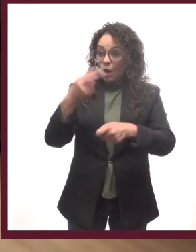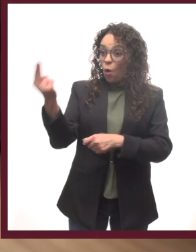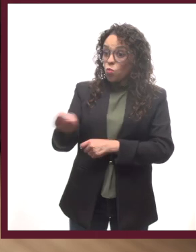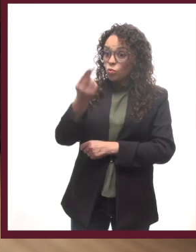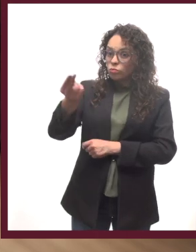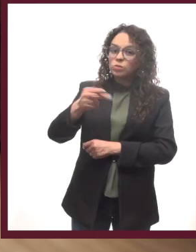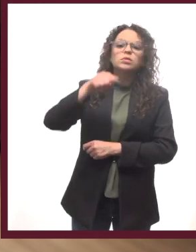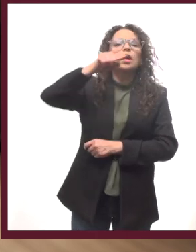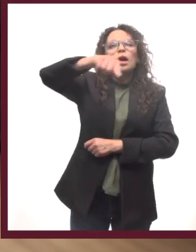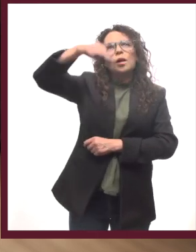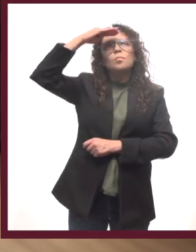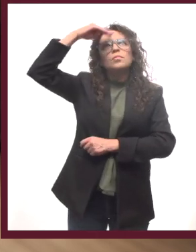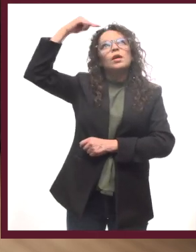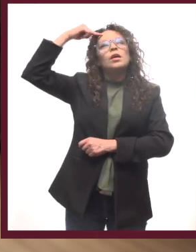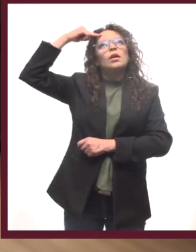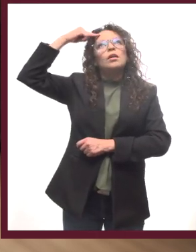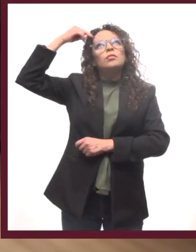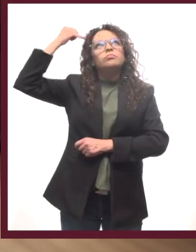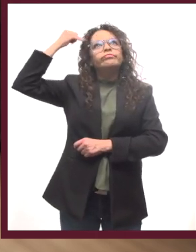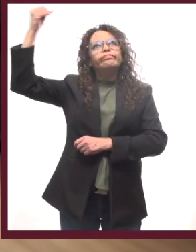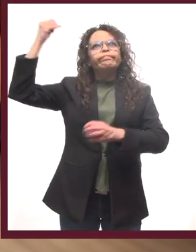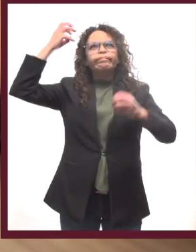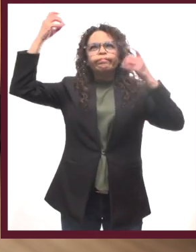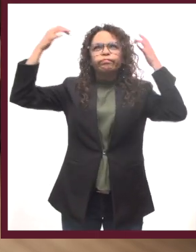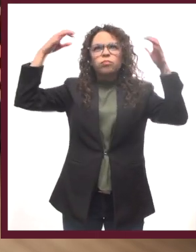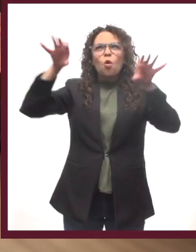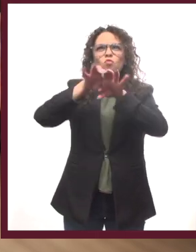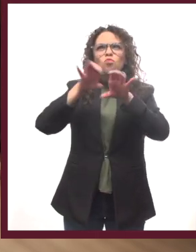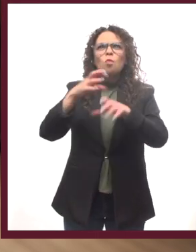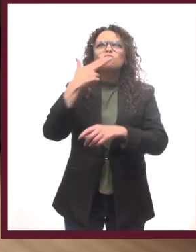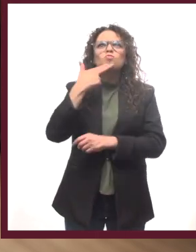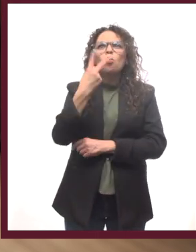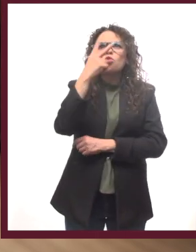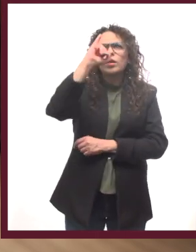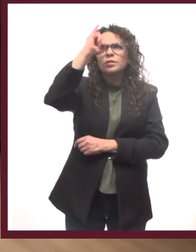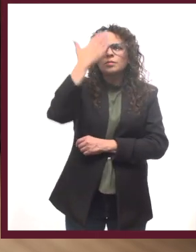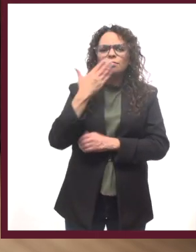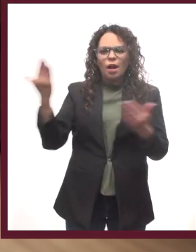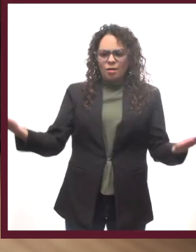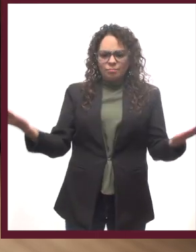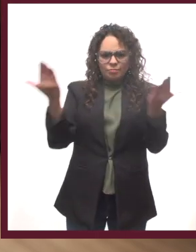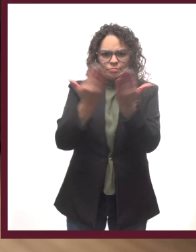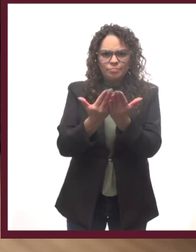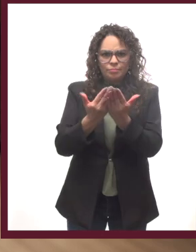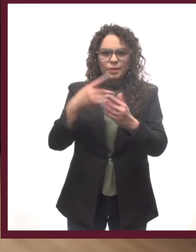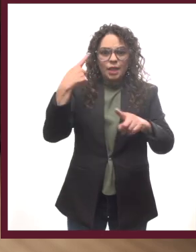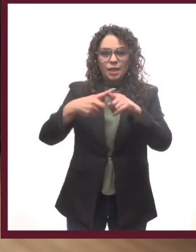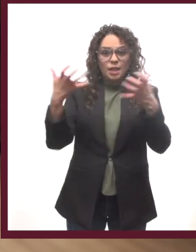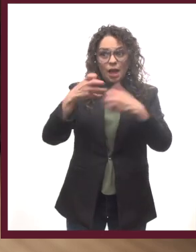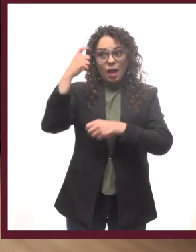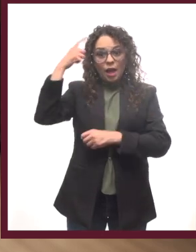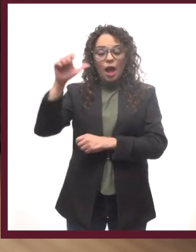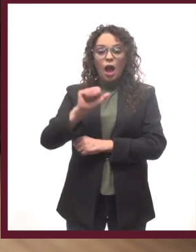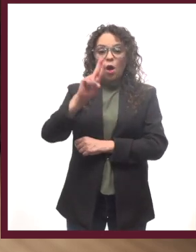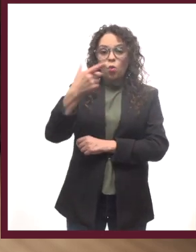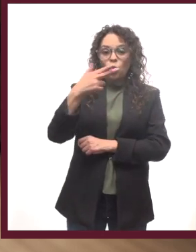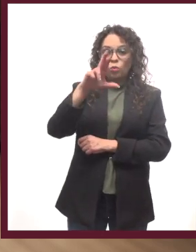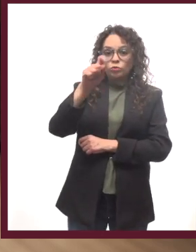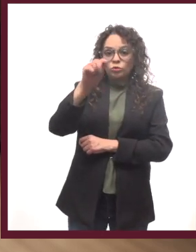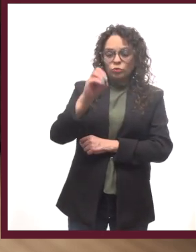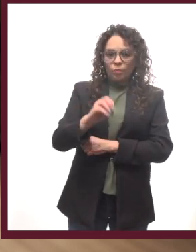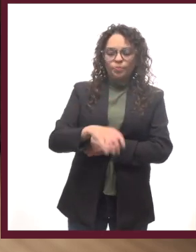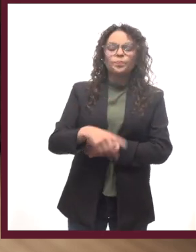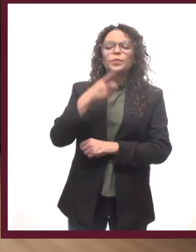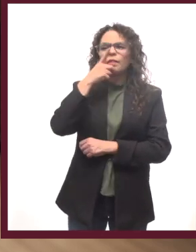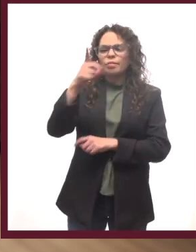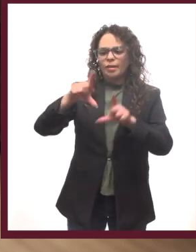dar. Y ustedes tendrán que visualizarla usando solo 2 cuadros. Es el microrrelato de Augusto Monterroso, que